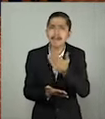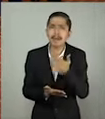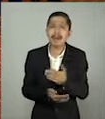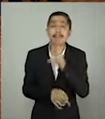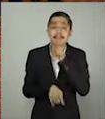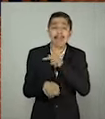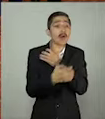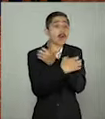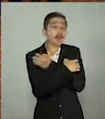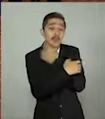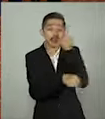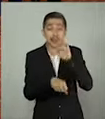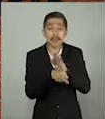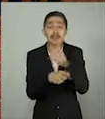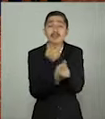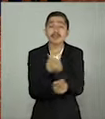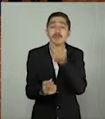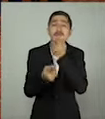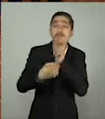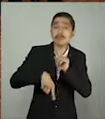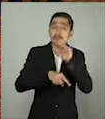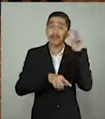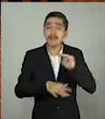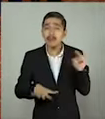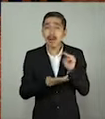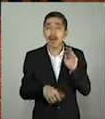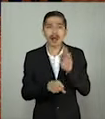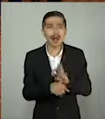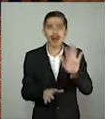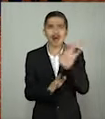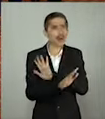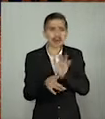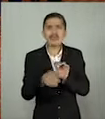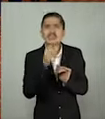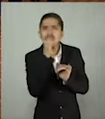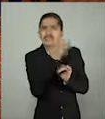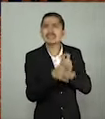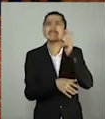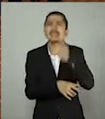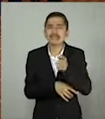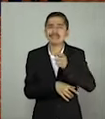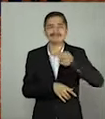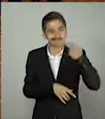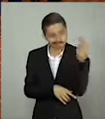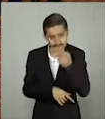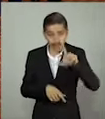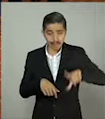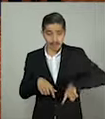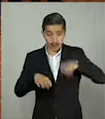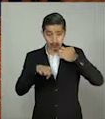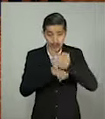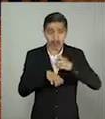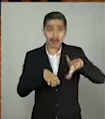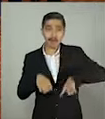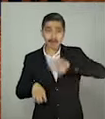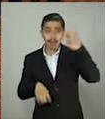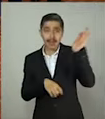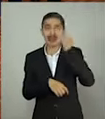reclaman mejor educación para las niñas y los niños de Michoacán. Lo que reclaman es que el gobierno del estado y el gobierno